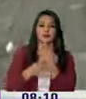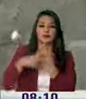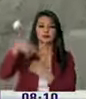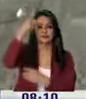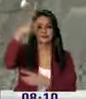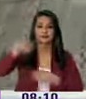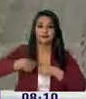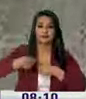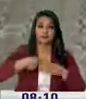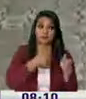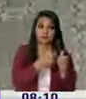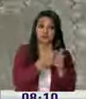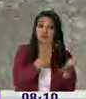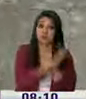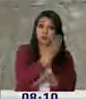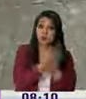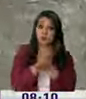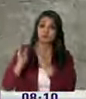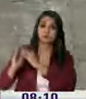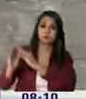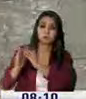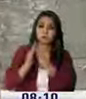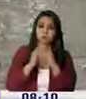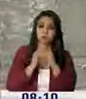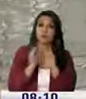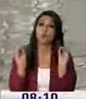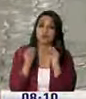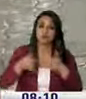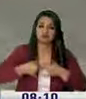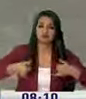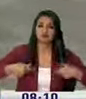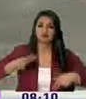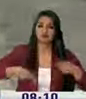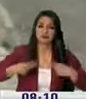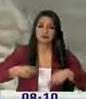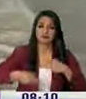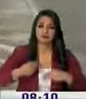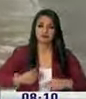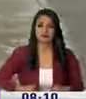capital, junto a escuelas, conjuntos habitacionales y varios locales comerciales, informó